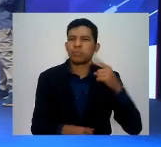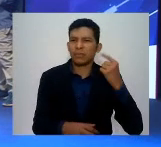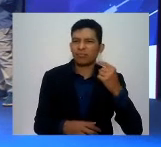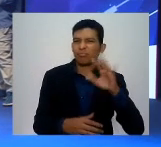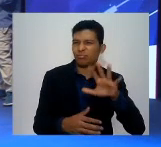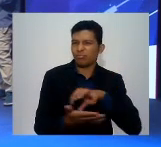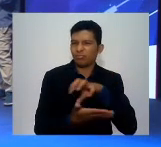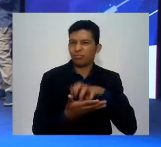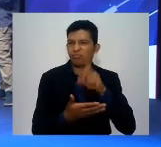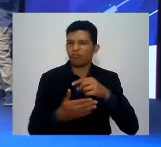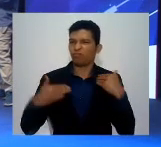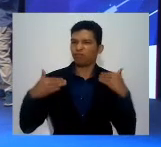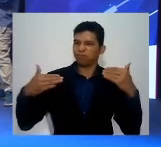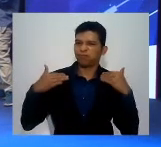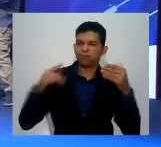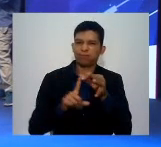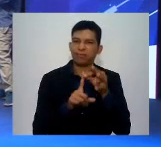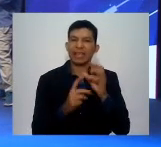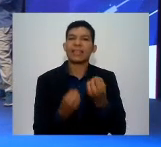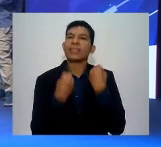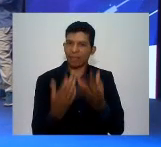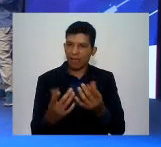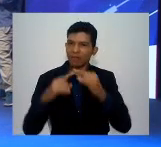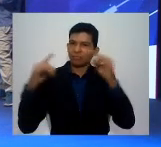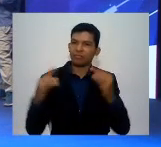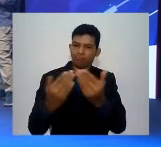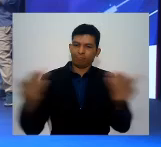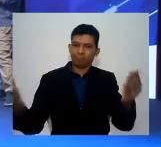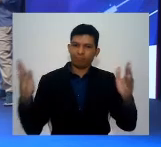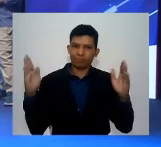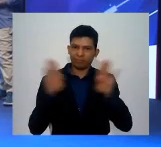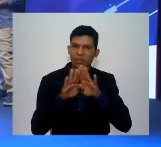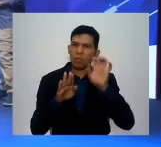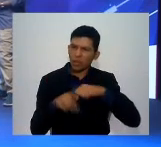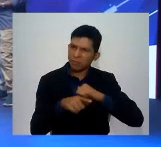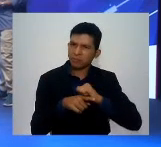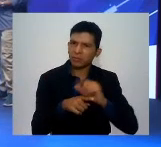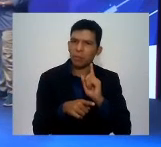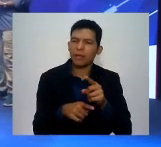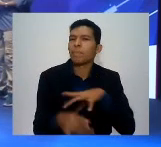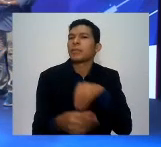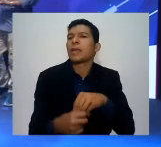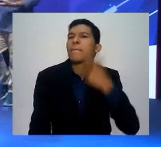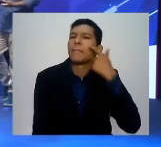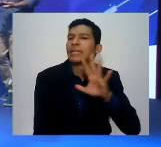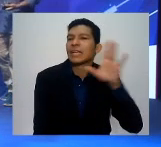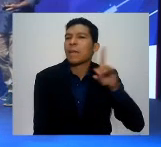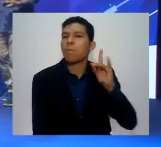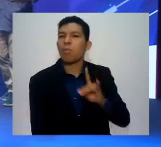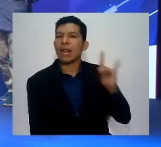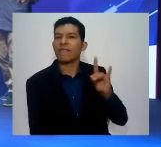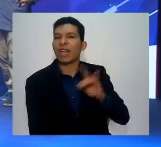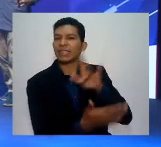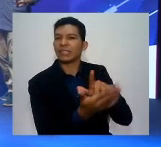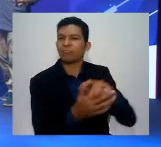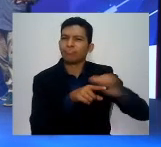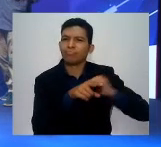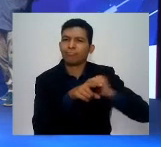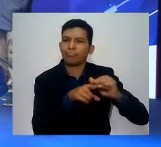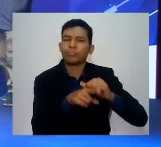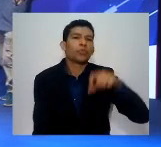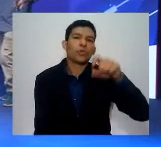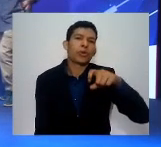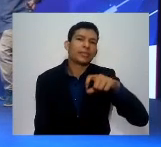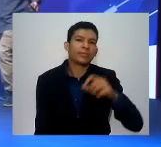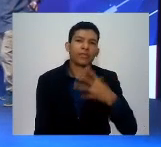pero por ejemplo hay cosas que han cambiado mucho el atletismo. Una es, por ejemplo, el desarrollo de los bloques de partida. Uno nunca se ha puesto a pensar, pero